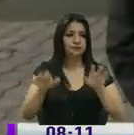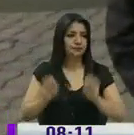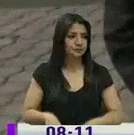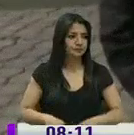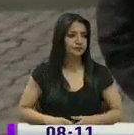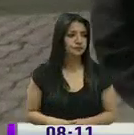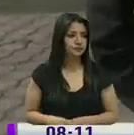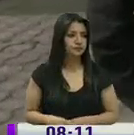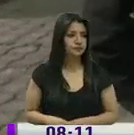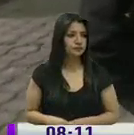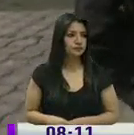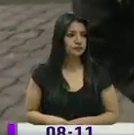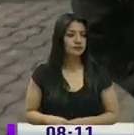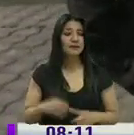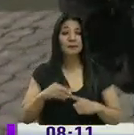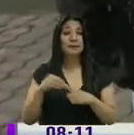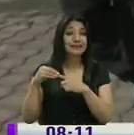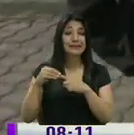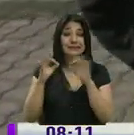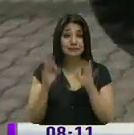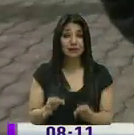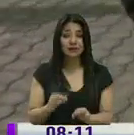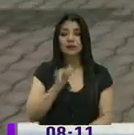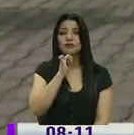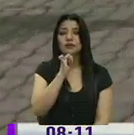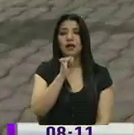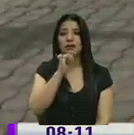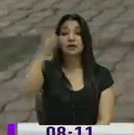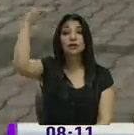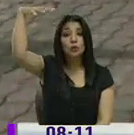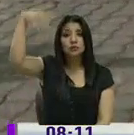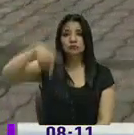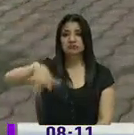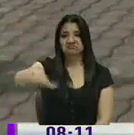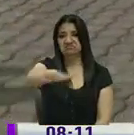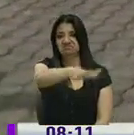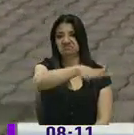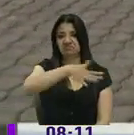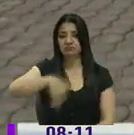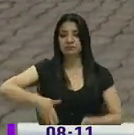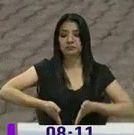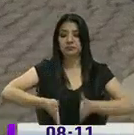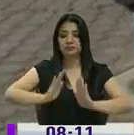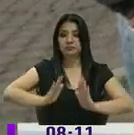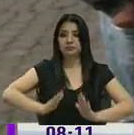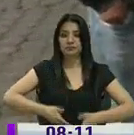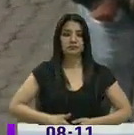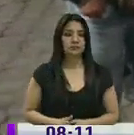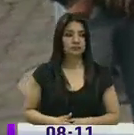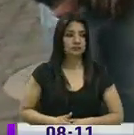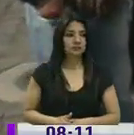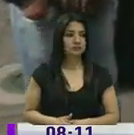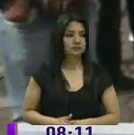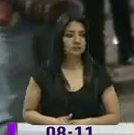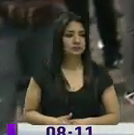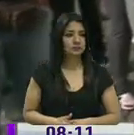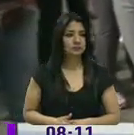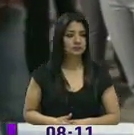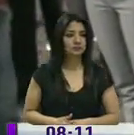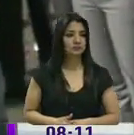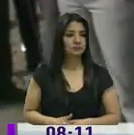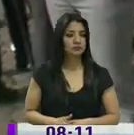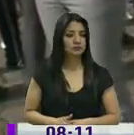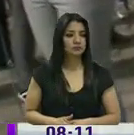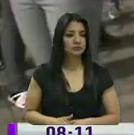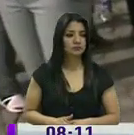y creo que uno de los principales factores sería la falta de alumbrado en la calle ya que este no hay